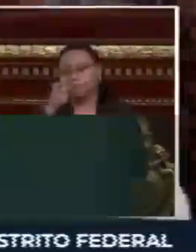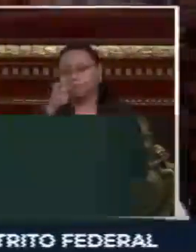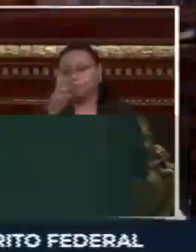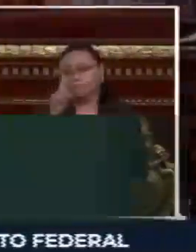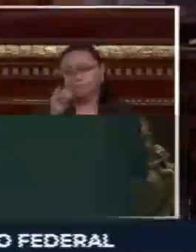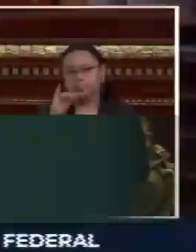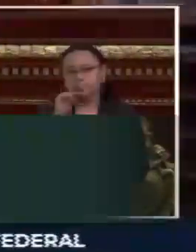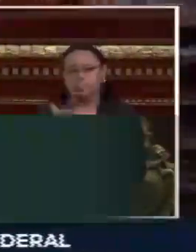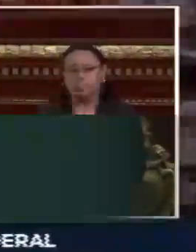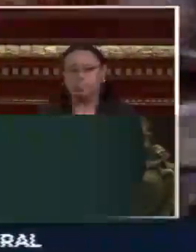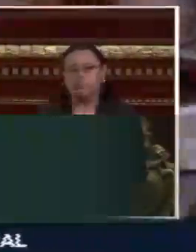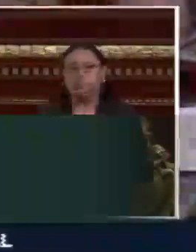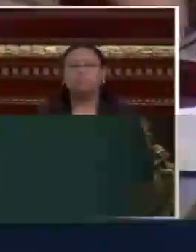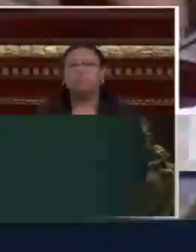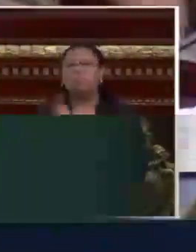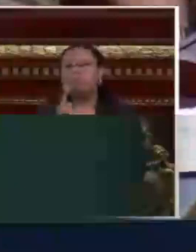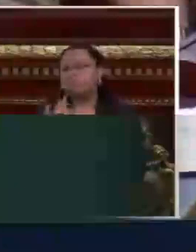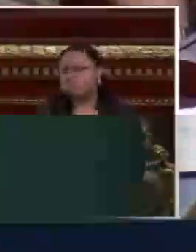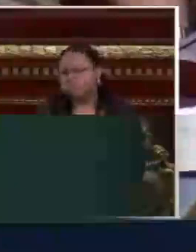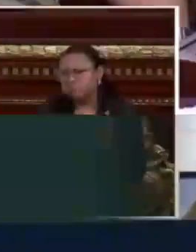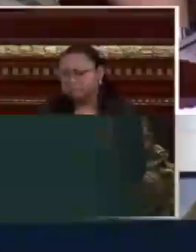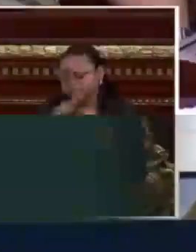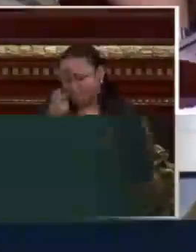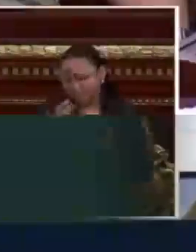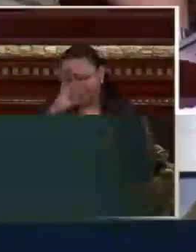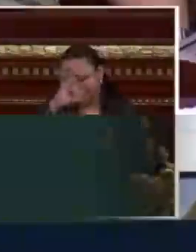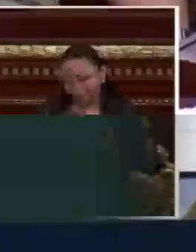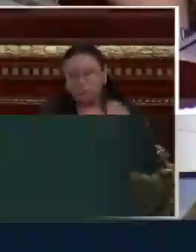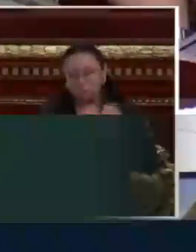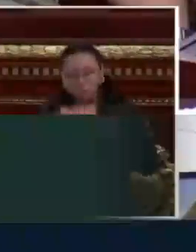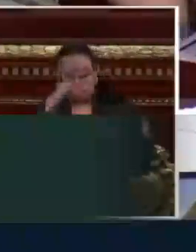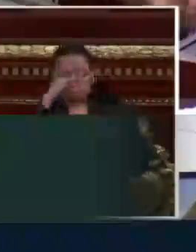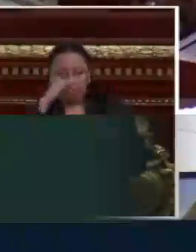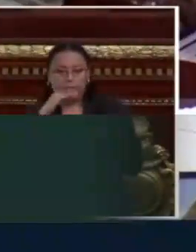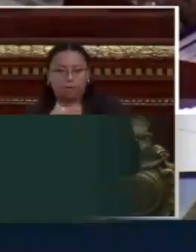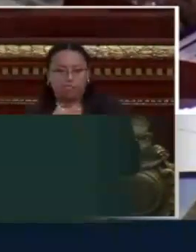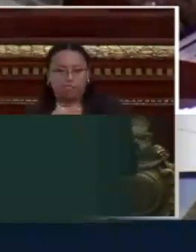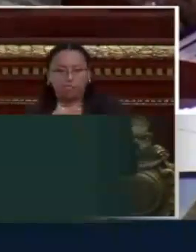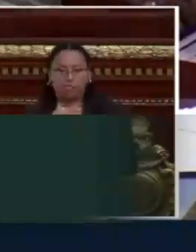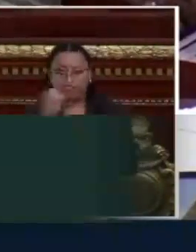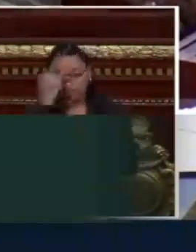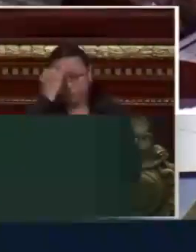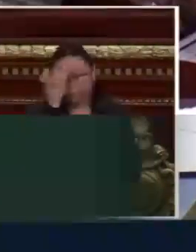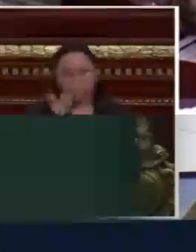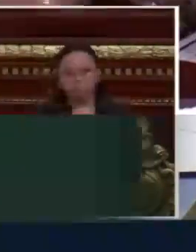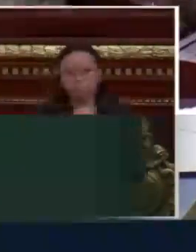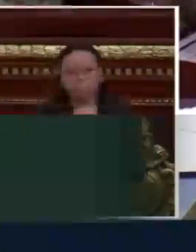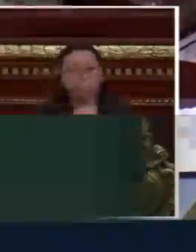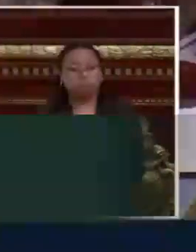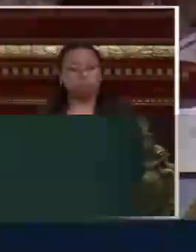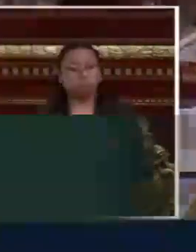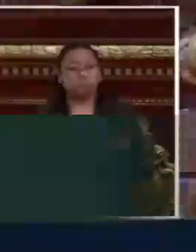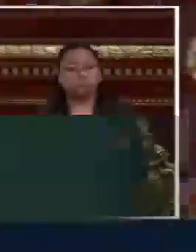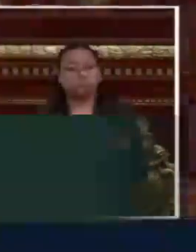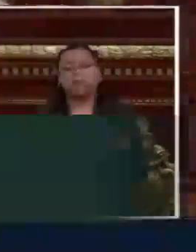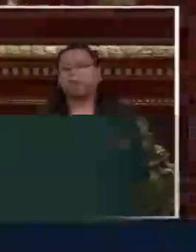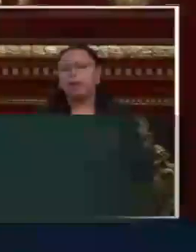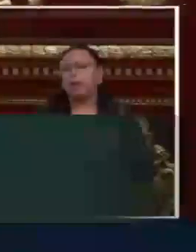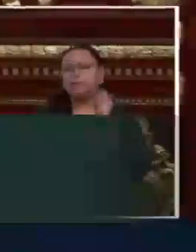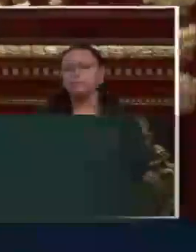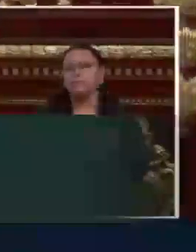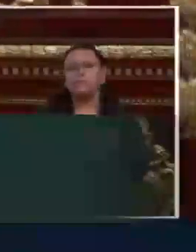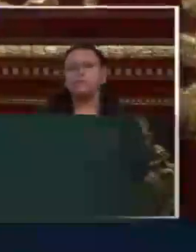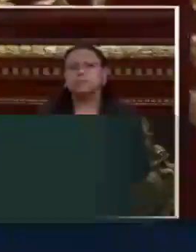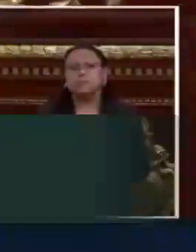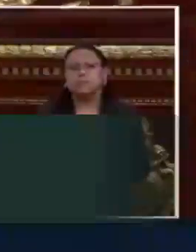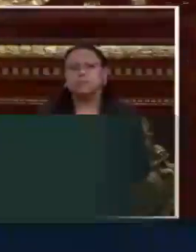con el número 37 de la orden del día fue el que más tiempo se llevó para su discusión y aprobación, con más de 3 horas. En él se